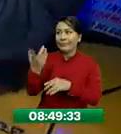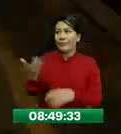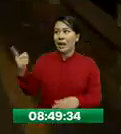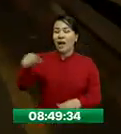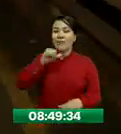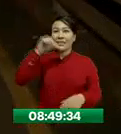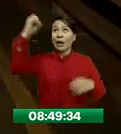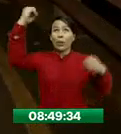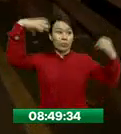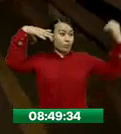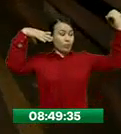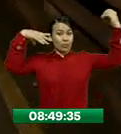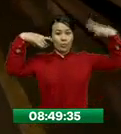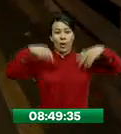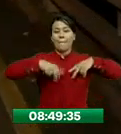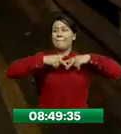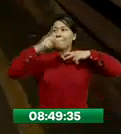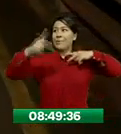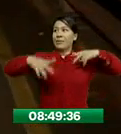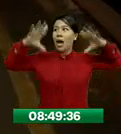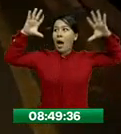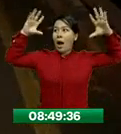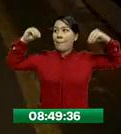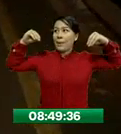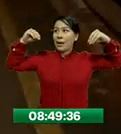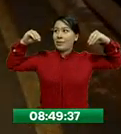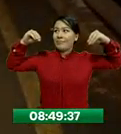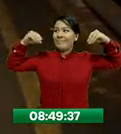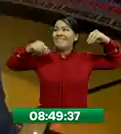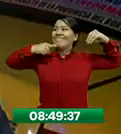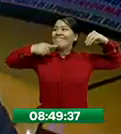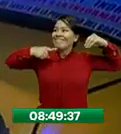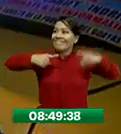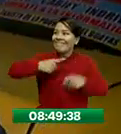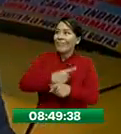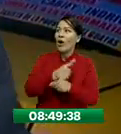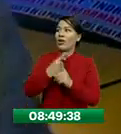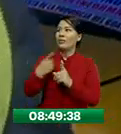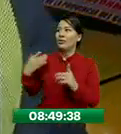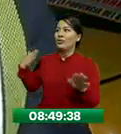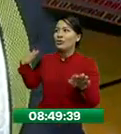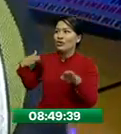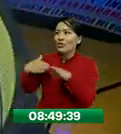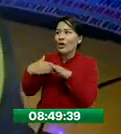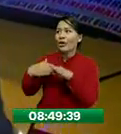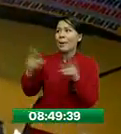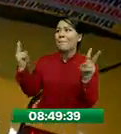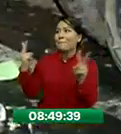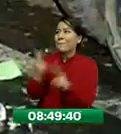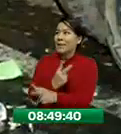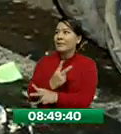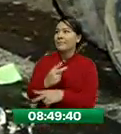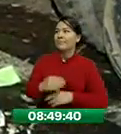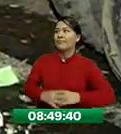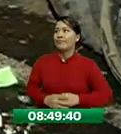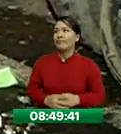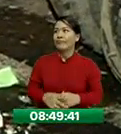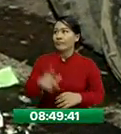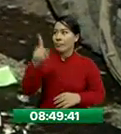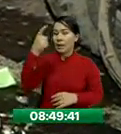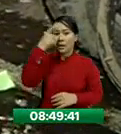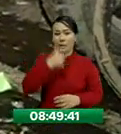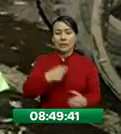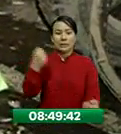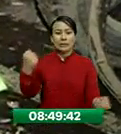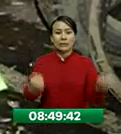luminarias también del puente están apagadas. Y por ende es más peligroso todavía. El conductor del